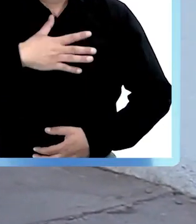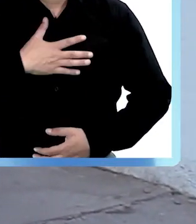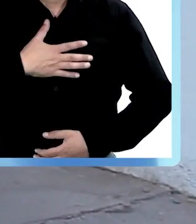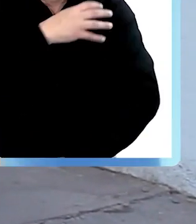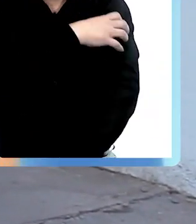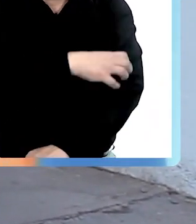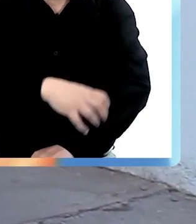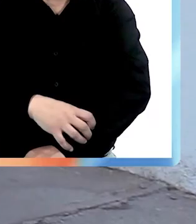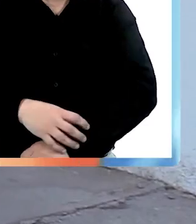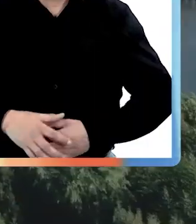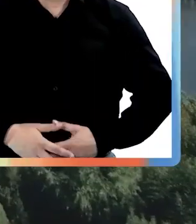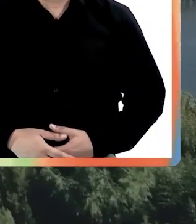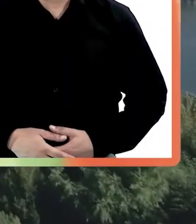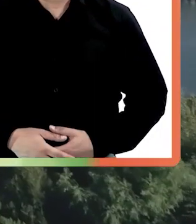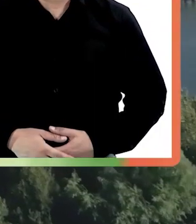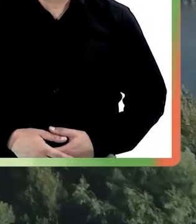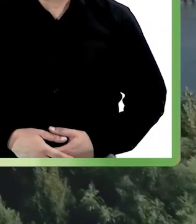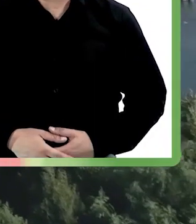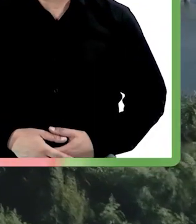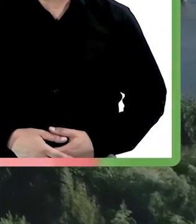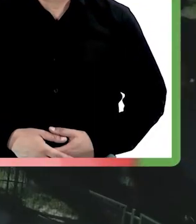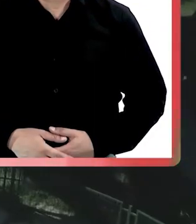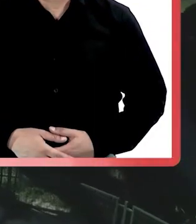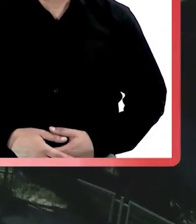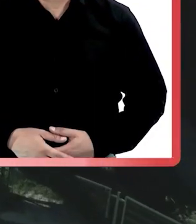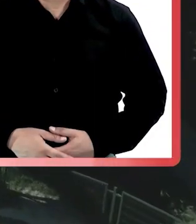Somos las regiones.